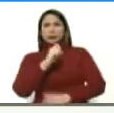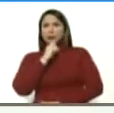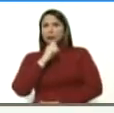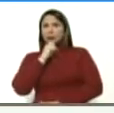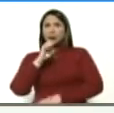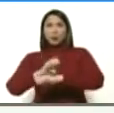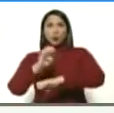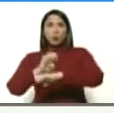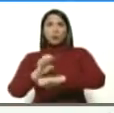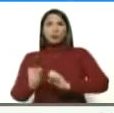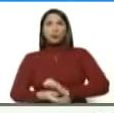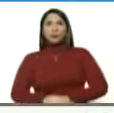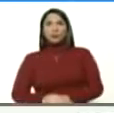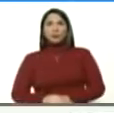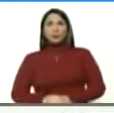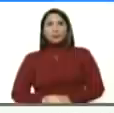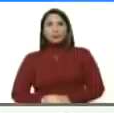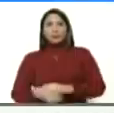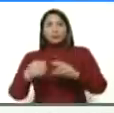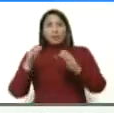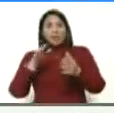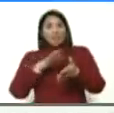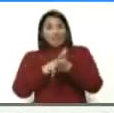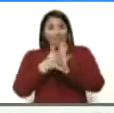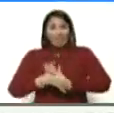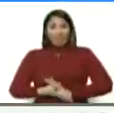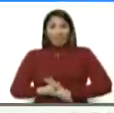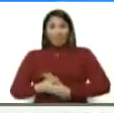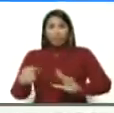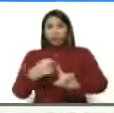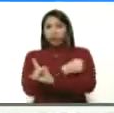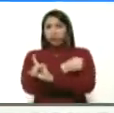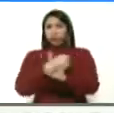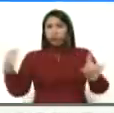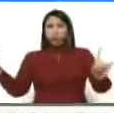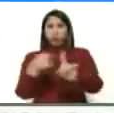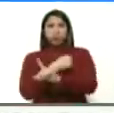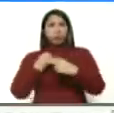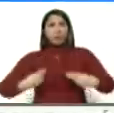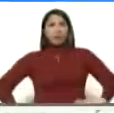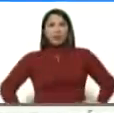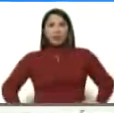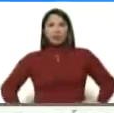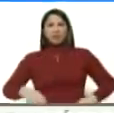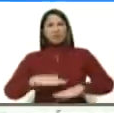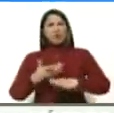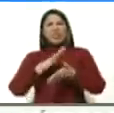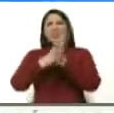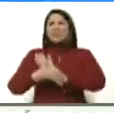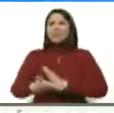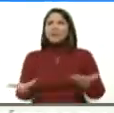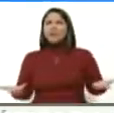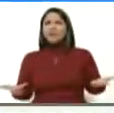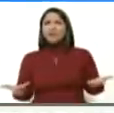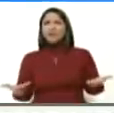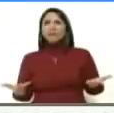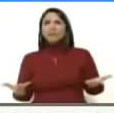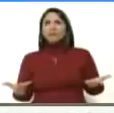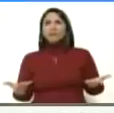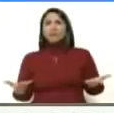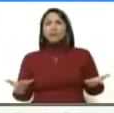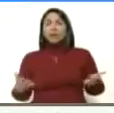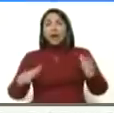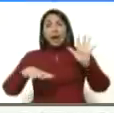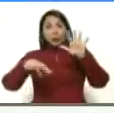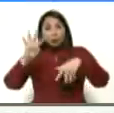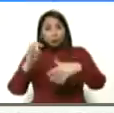económicos, de exterminio y de lesa humanidad. ¿Por qué de exterminio? El 14 de